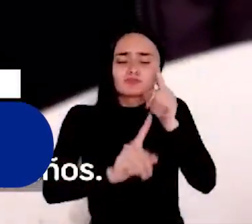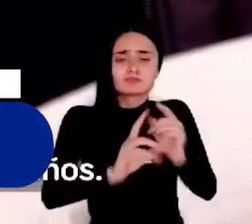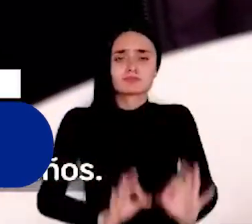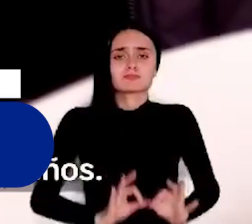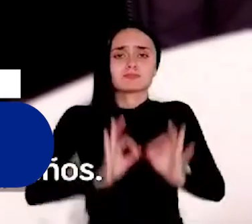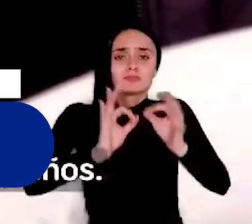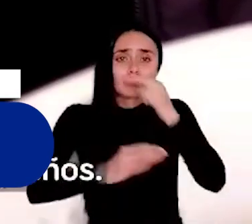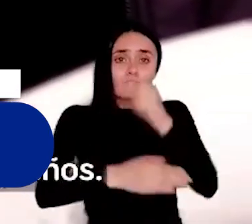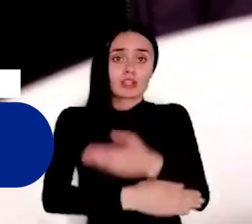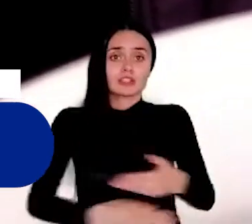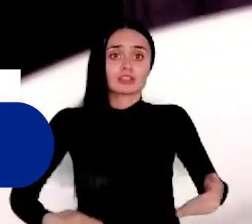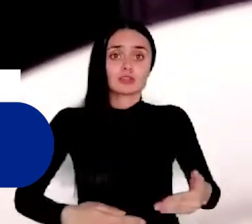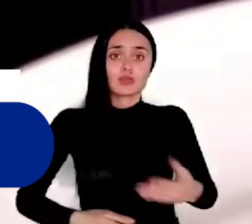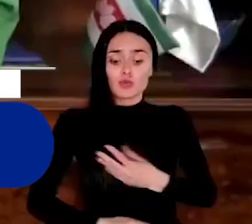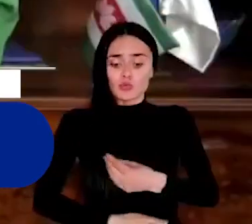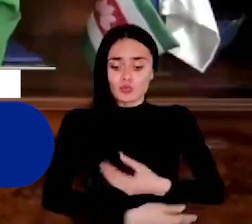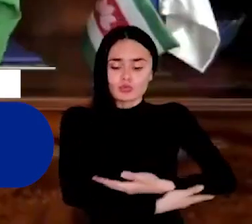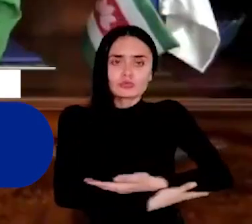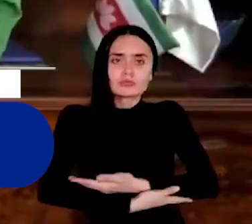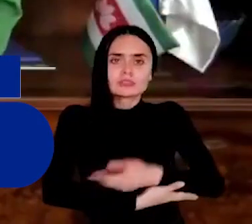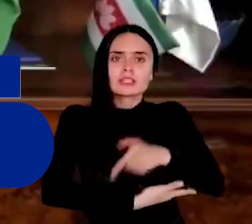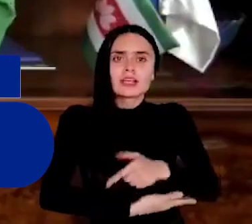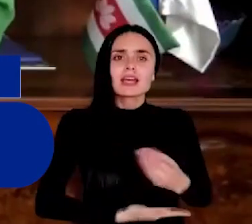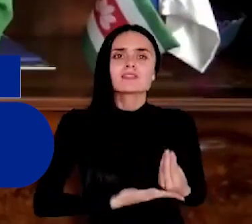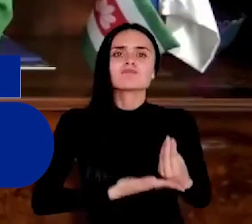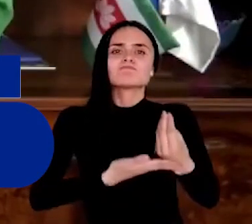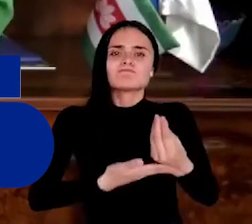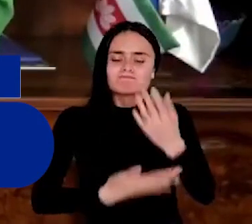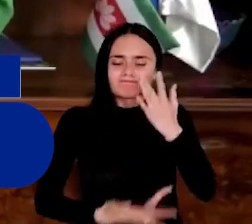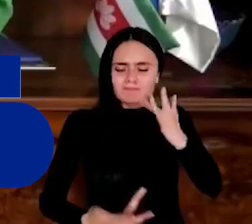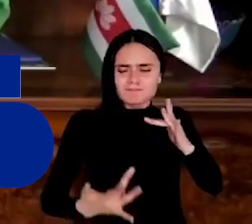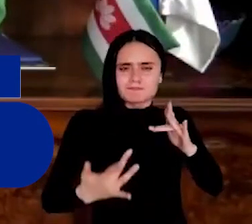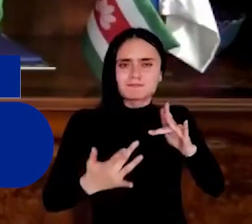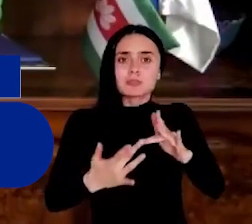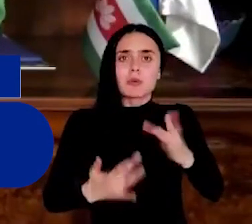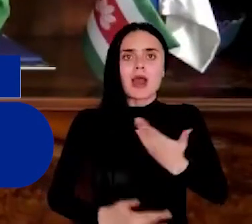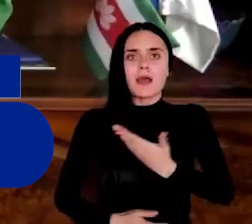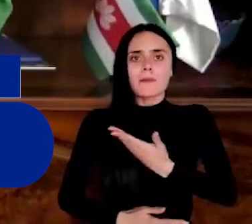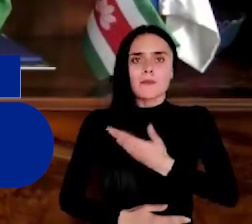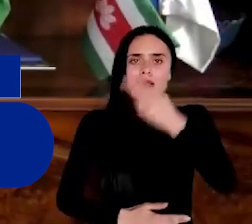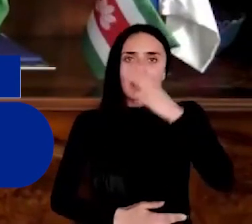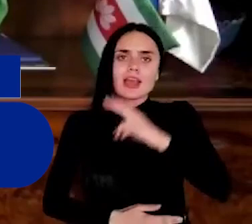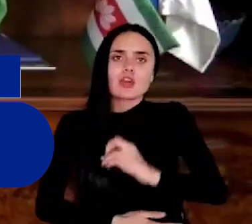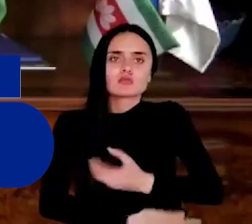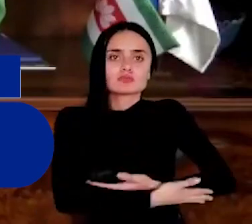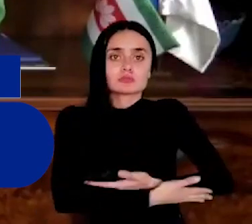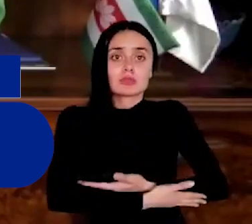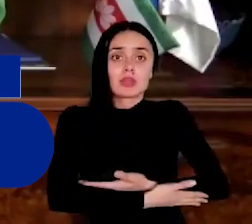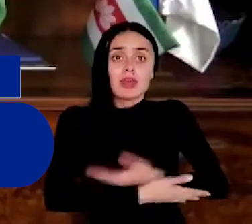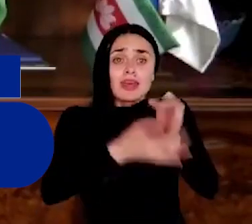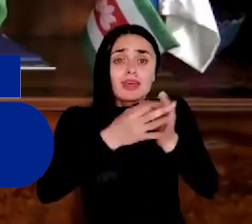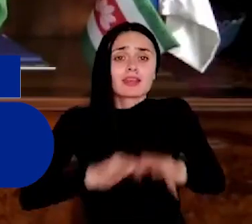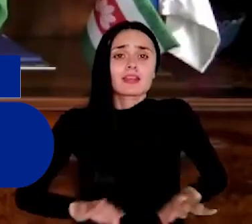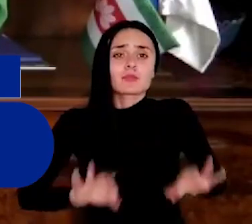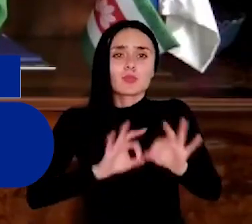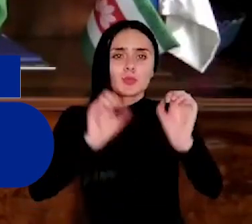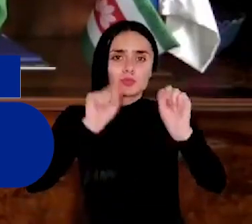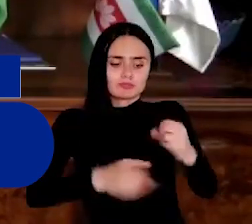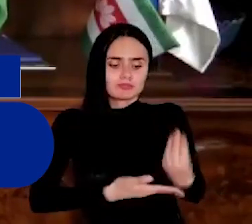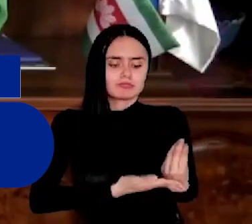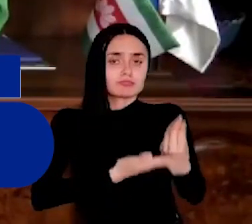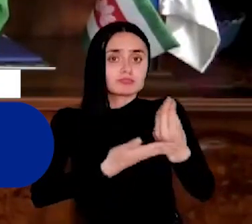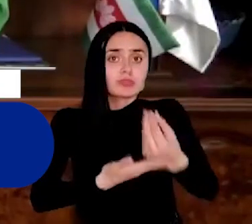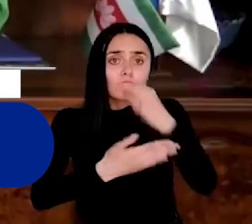nuestros más pequeños. La lactancia materna garantiza una conexión entre la madre y sus hijos. Es muy importante el